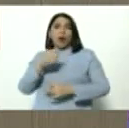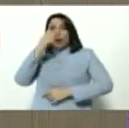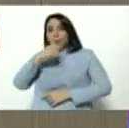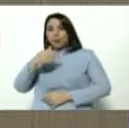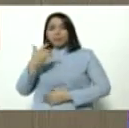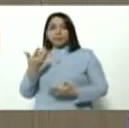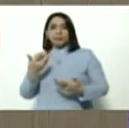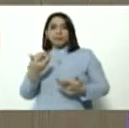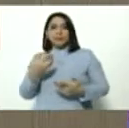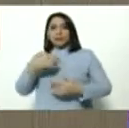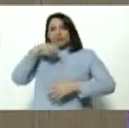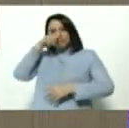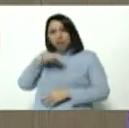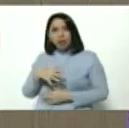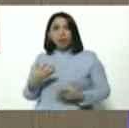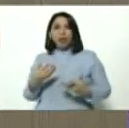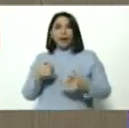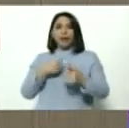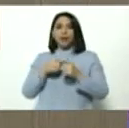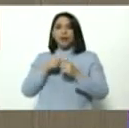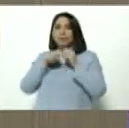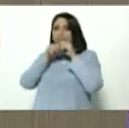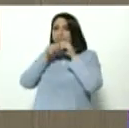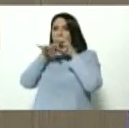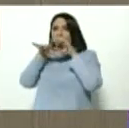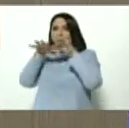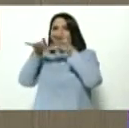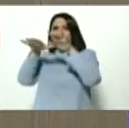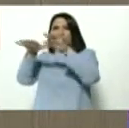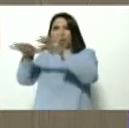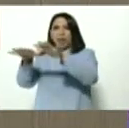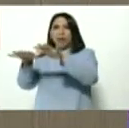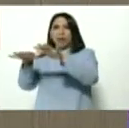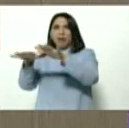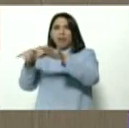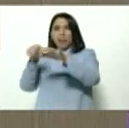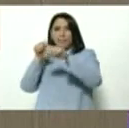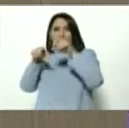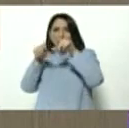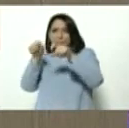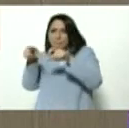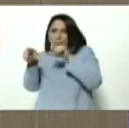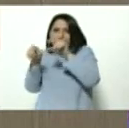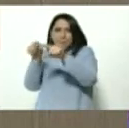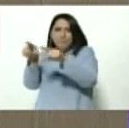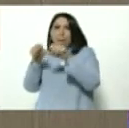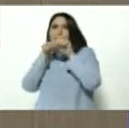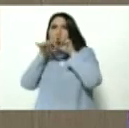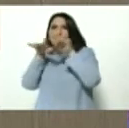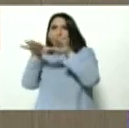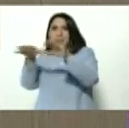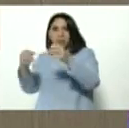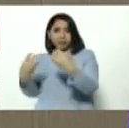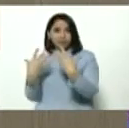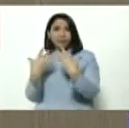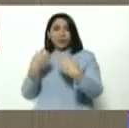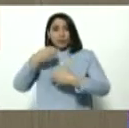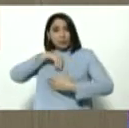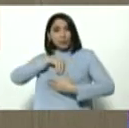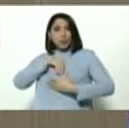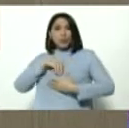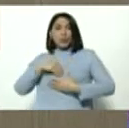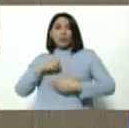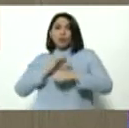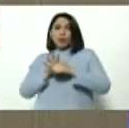gritar, pues vayan a otra persona, esas gotas de saliva que puedan estar infectadas por coronavirus se alojen en la